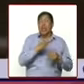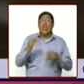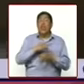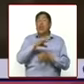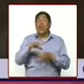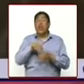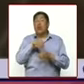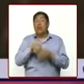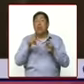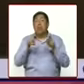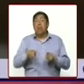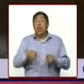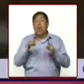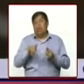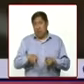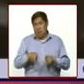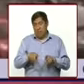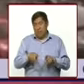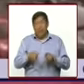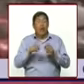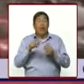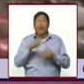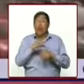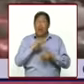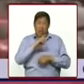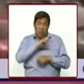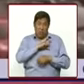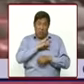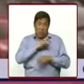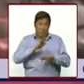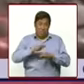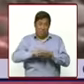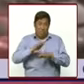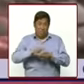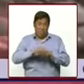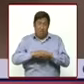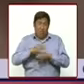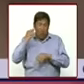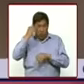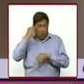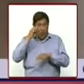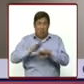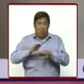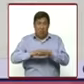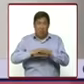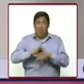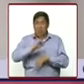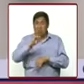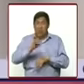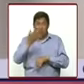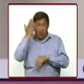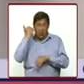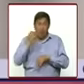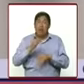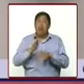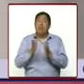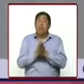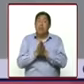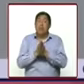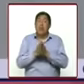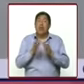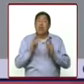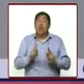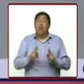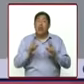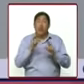incluso hasta personas. Las autoridades declararon alerta naranja desde el miércoles y también solicitaron a los ciudadanos tener